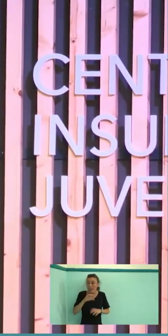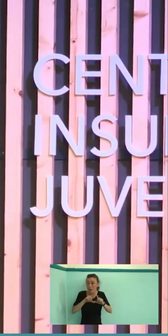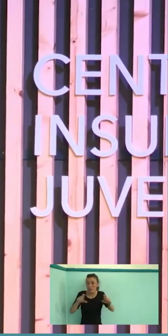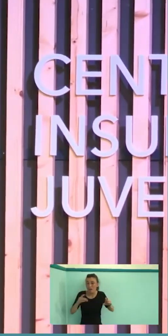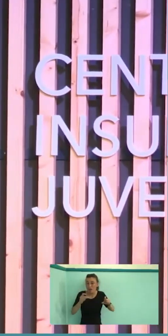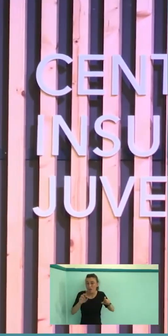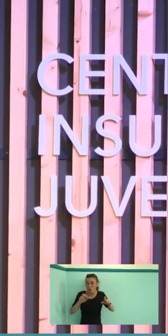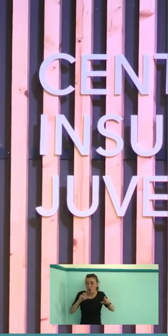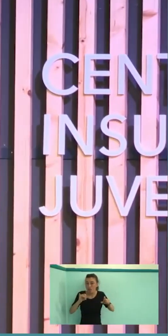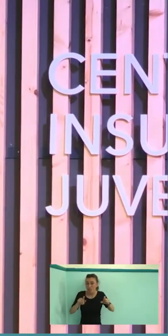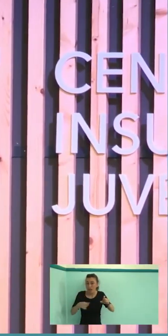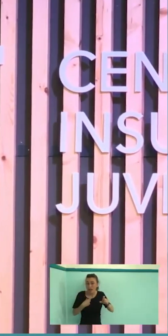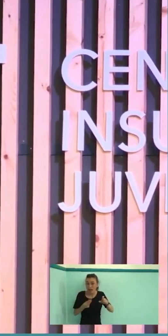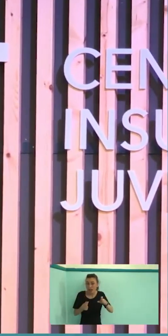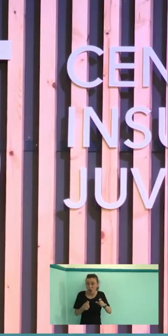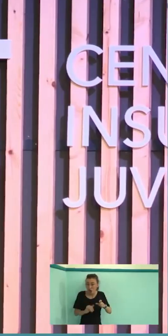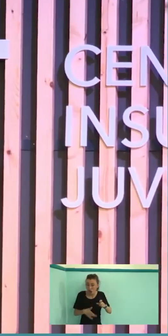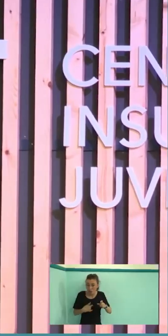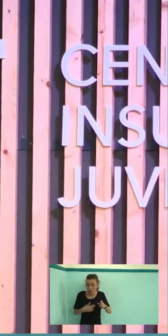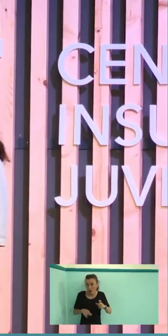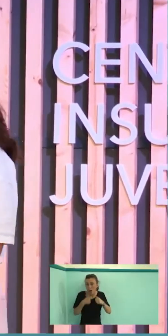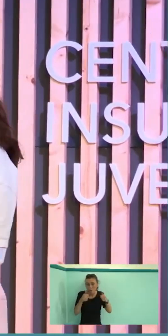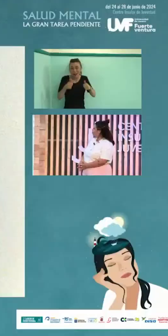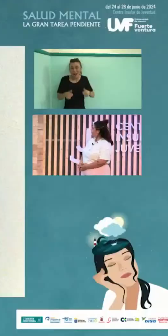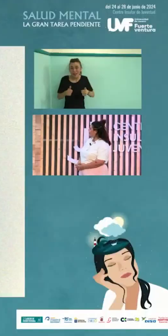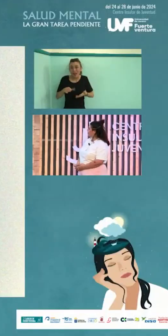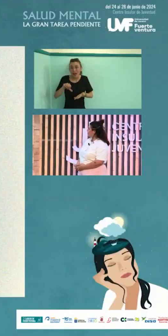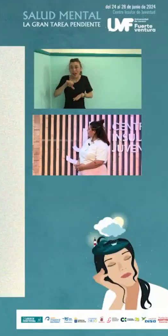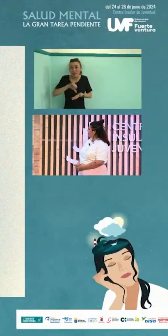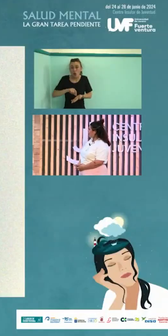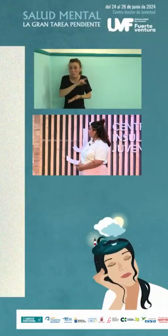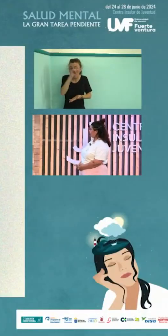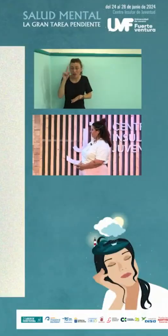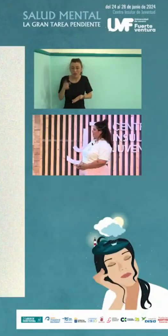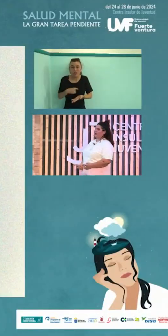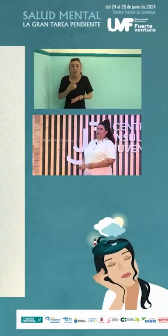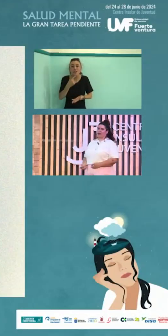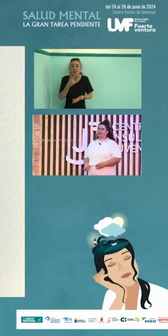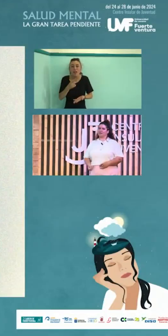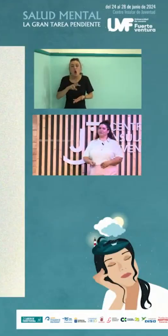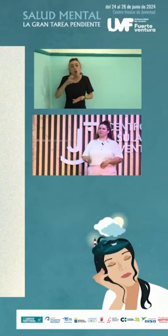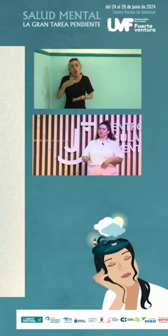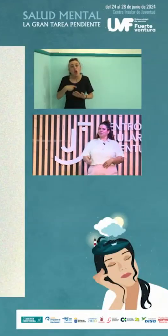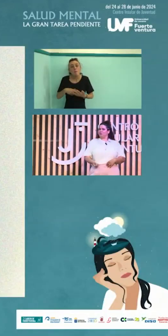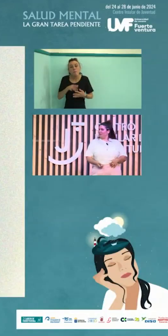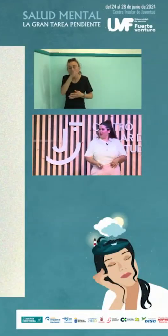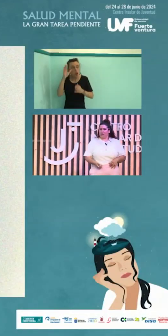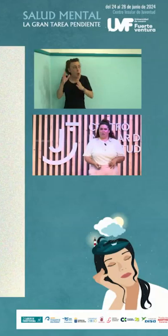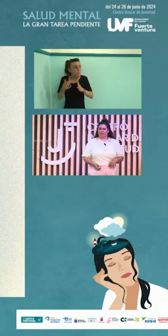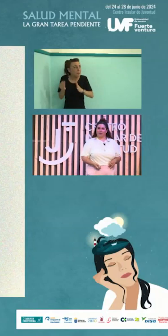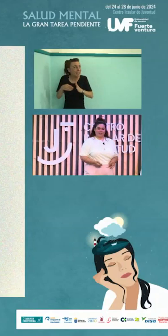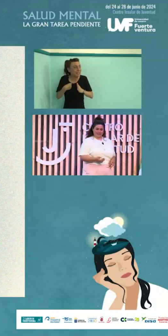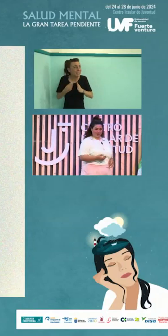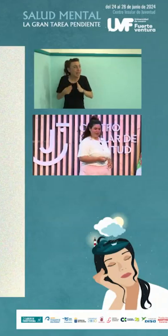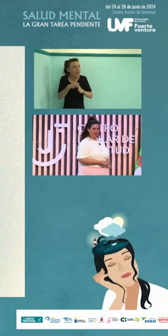pedazo de pancarta en el centro de Madrid y pones otro verano más cambiando el panorama de las playas tienen un